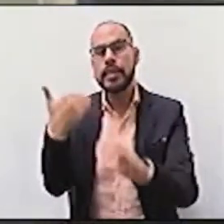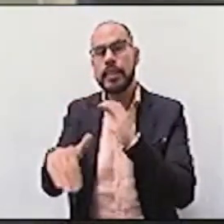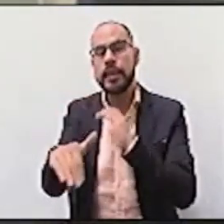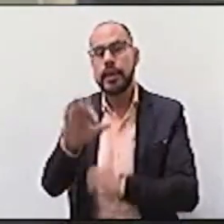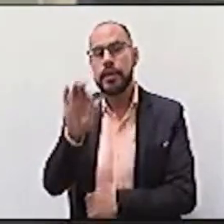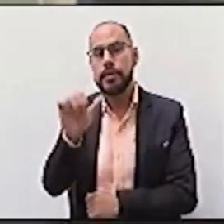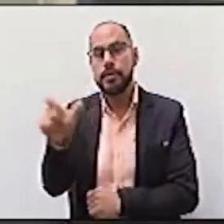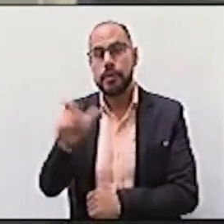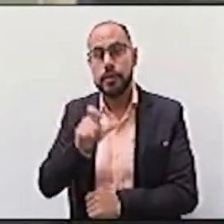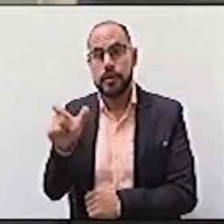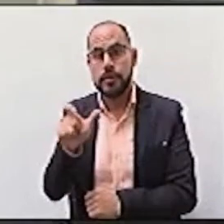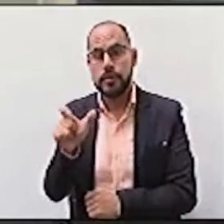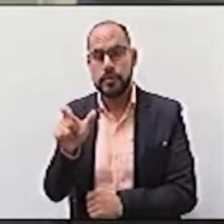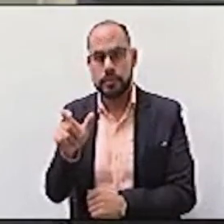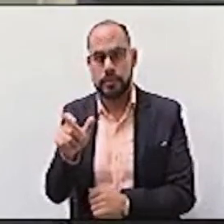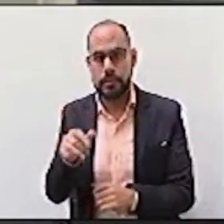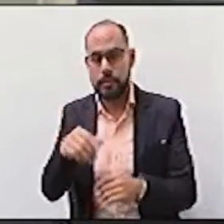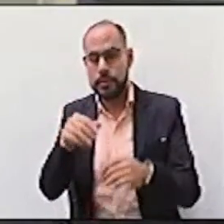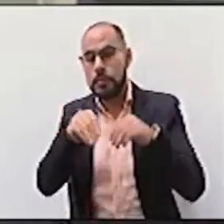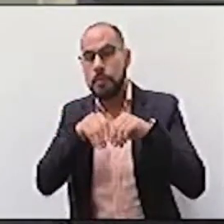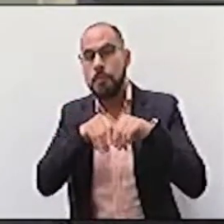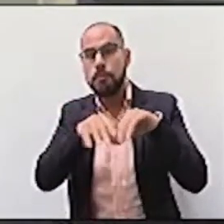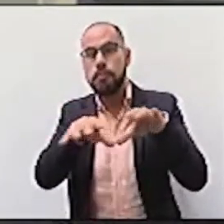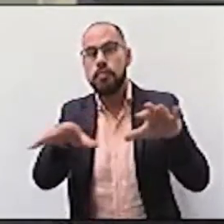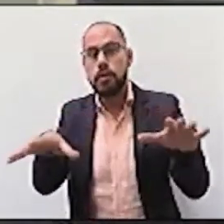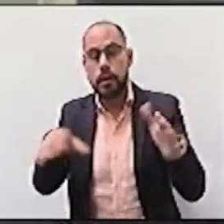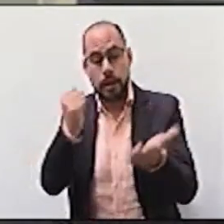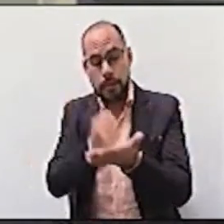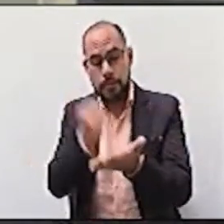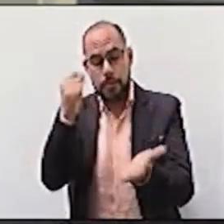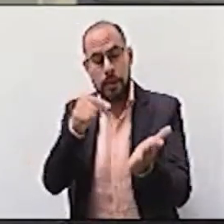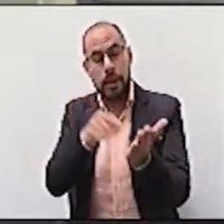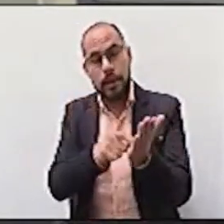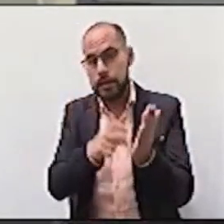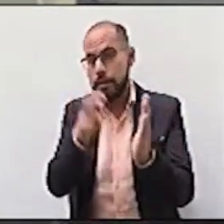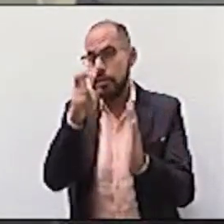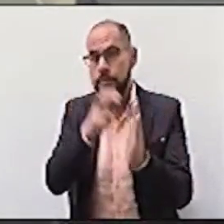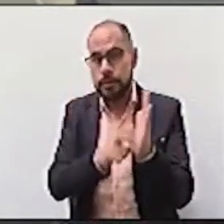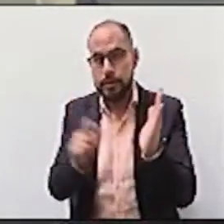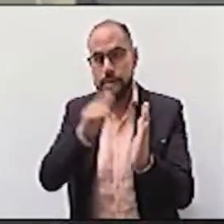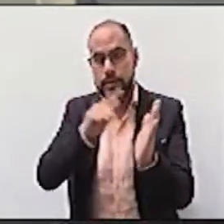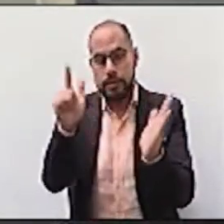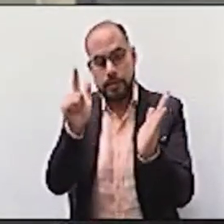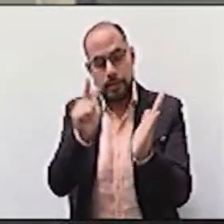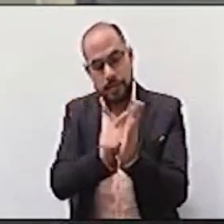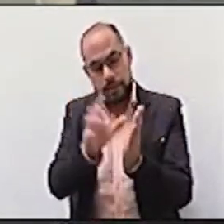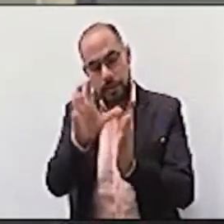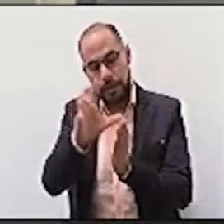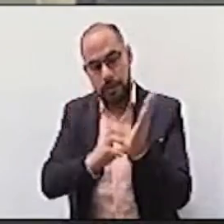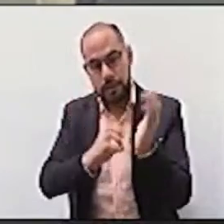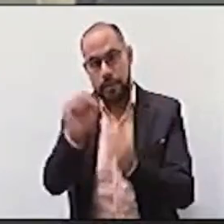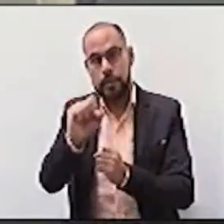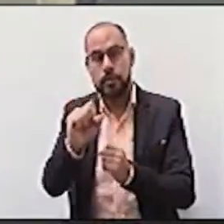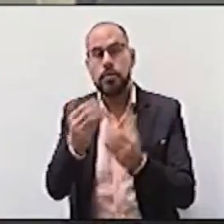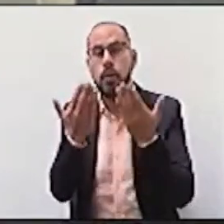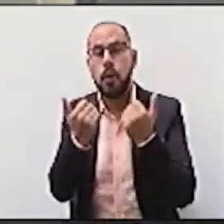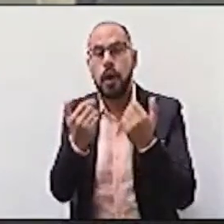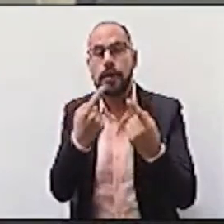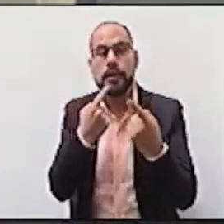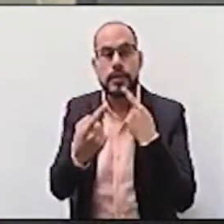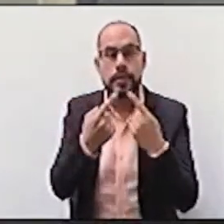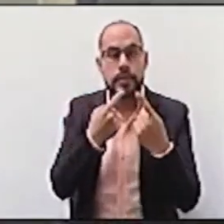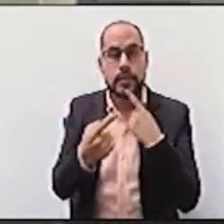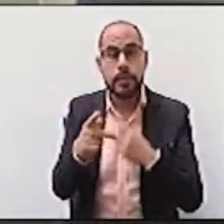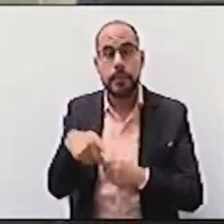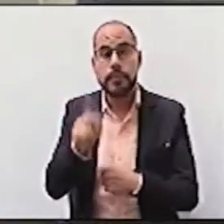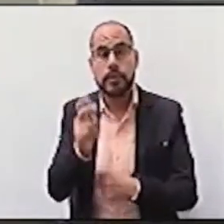acudían al llamado e informaban que ya se había aprobado, incluso sin que mediara sesión alguna. Pero estos